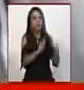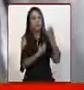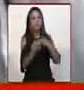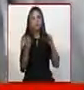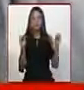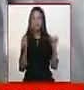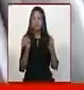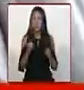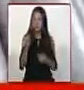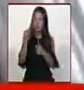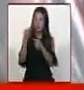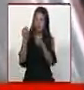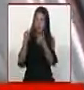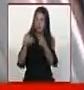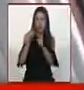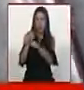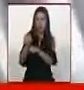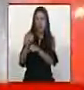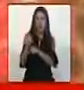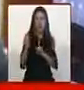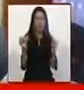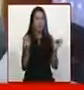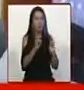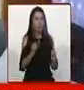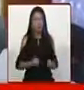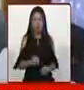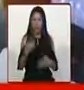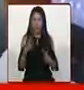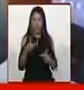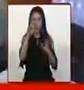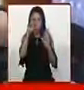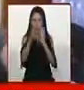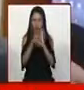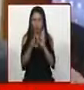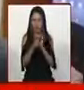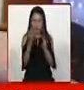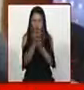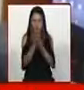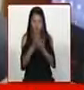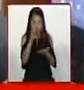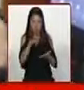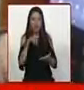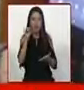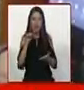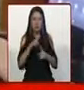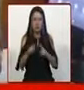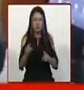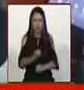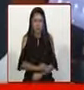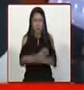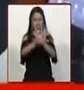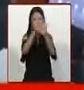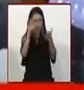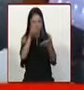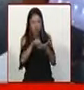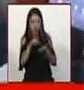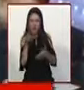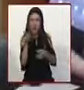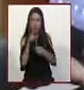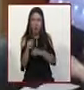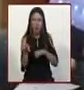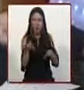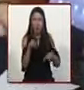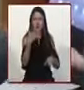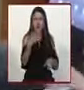visto haciendo esto y otro. Se han traído fotografías, todo, donde no se puede apreciar en ningún momento que este señor esté